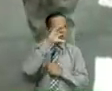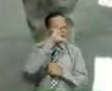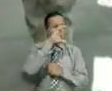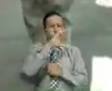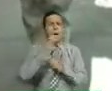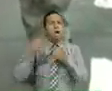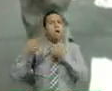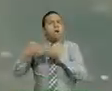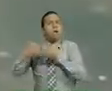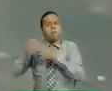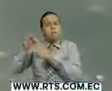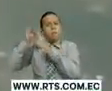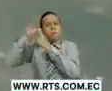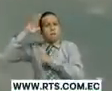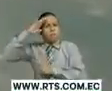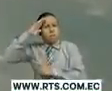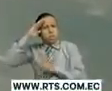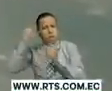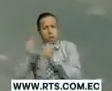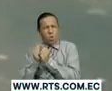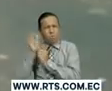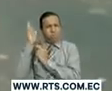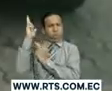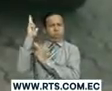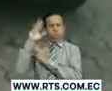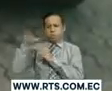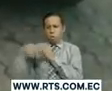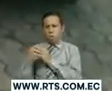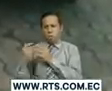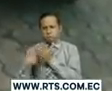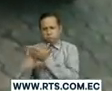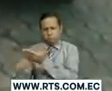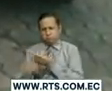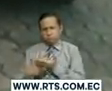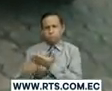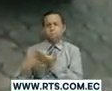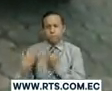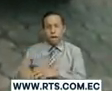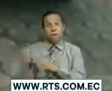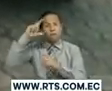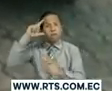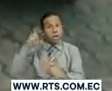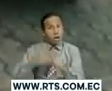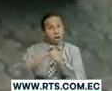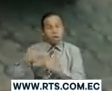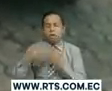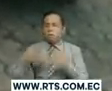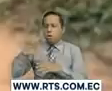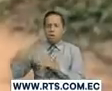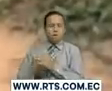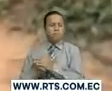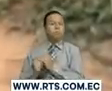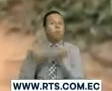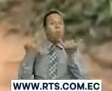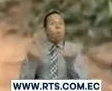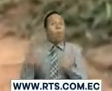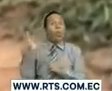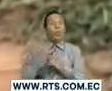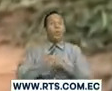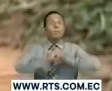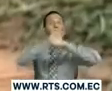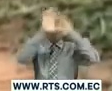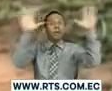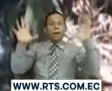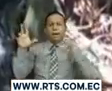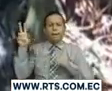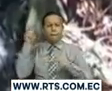equipos especiales de la policía y fuerzas armadas en coordinación con la fiscalía. Este lunes en horas de la mañana en marcha un operativo